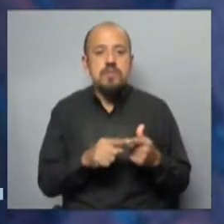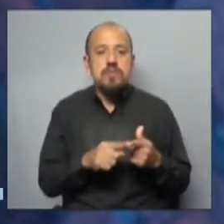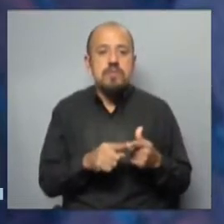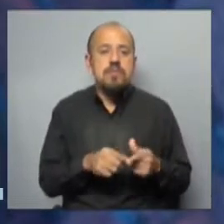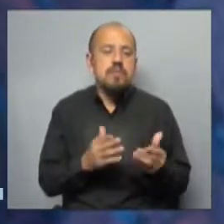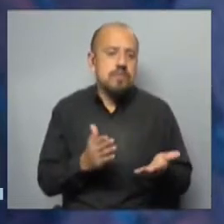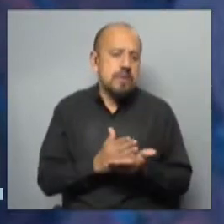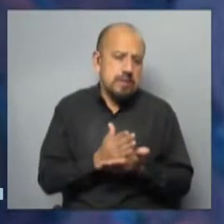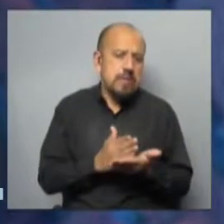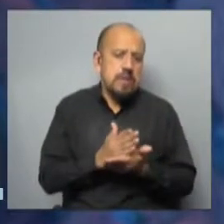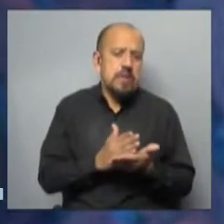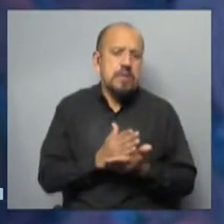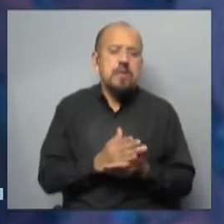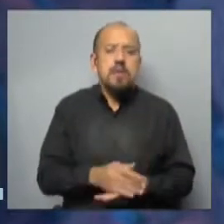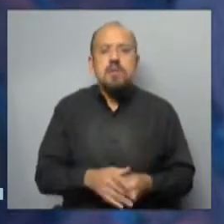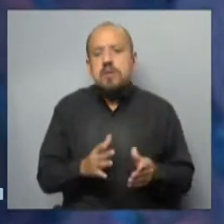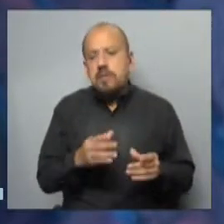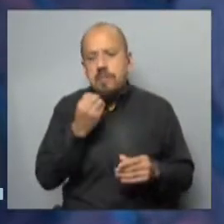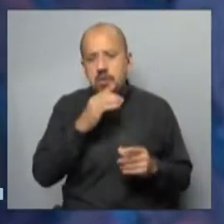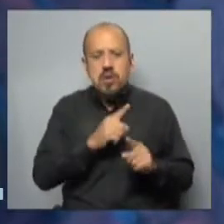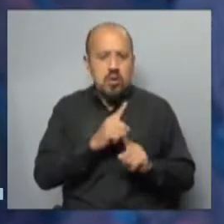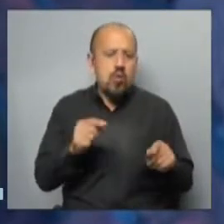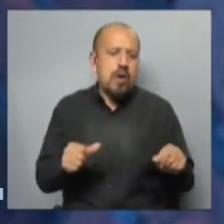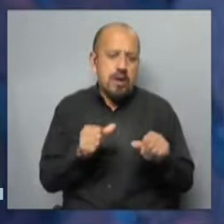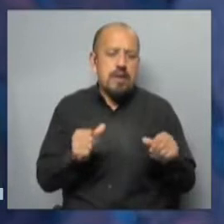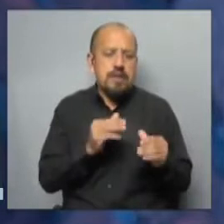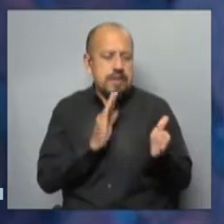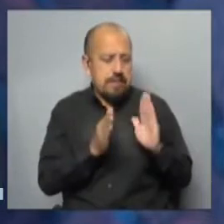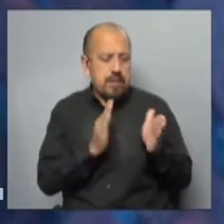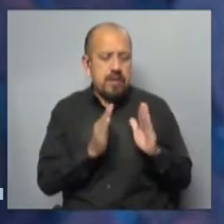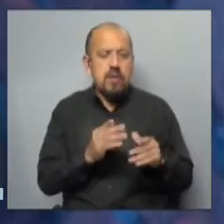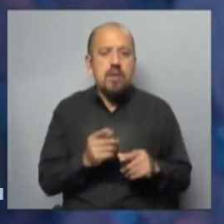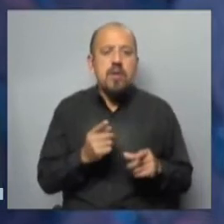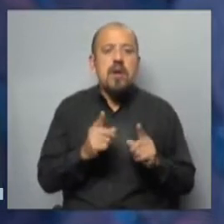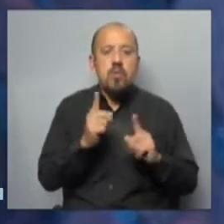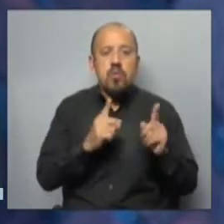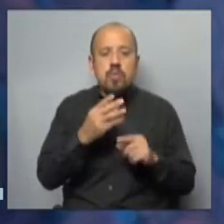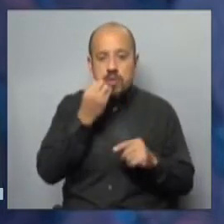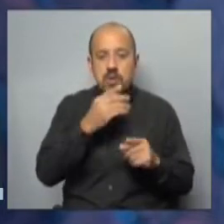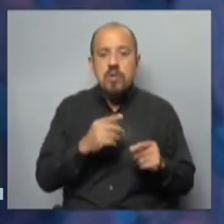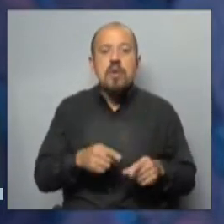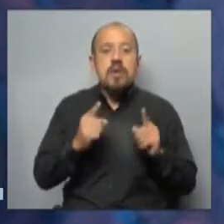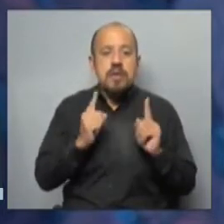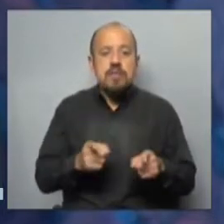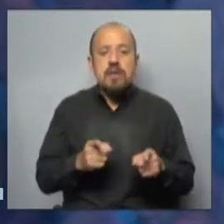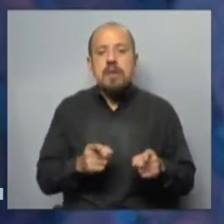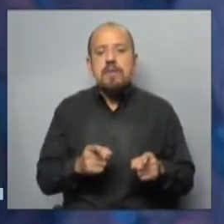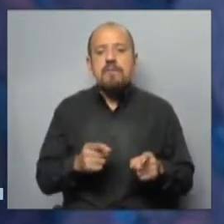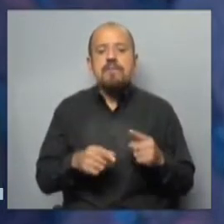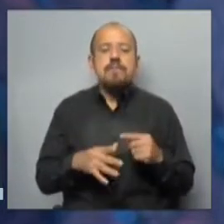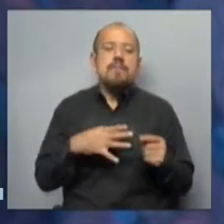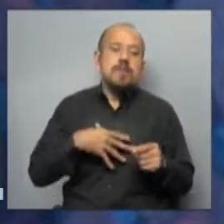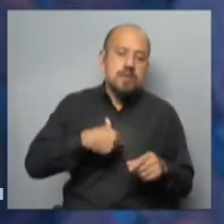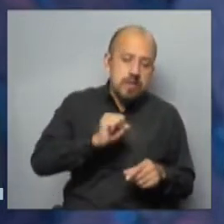siempre es preferible que no hagan tantos tratamientos pero que sí hagan algunos puntuales que son mejores y también es un desgaste del pse bar y